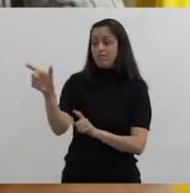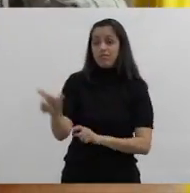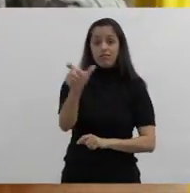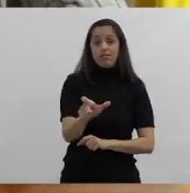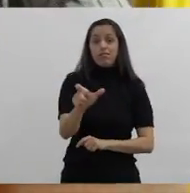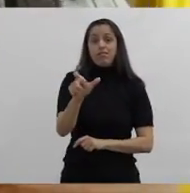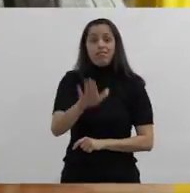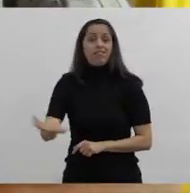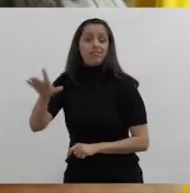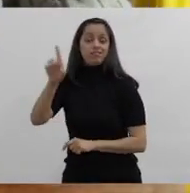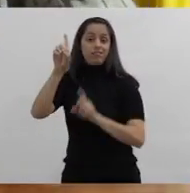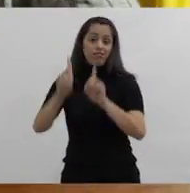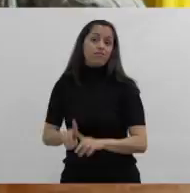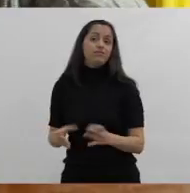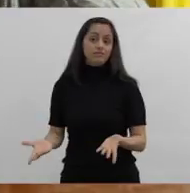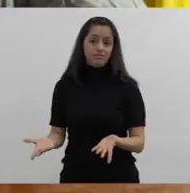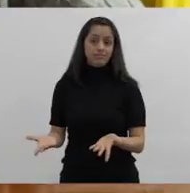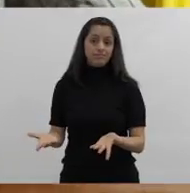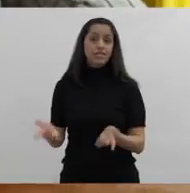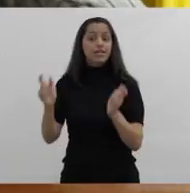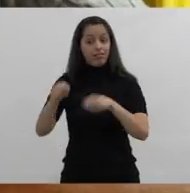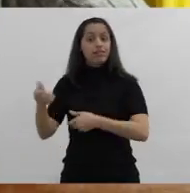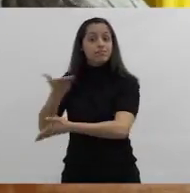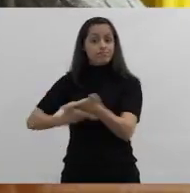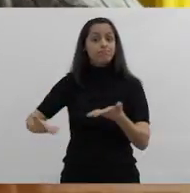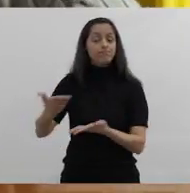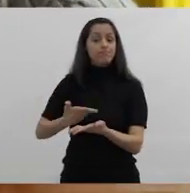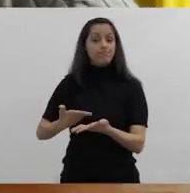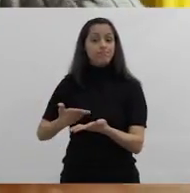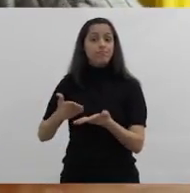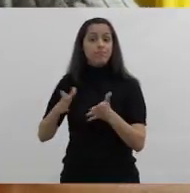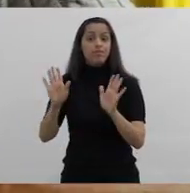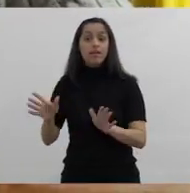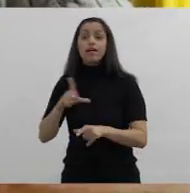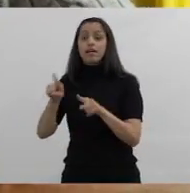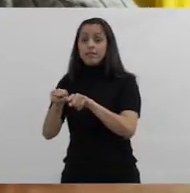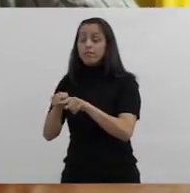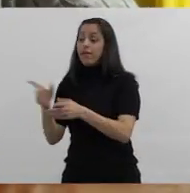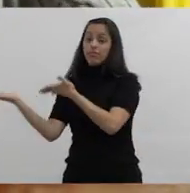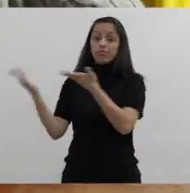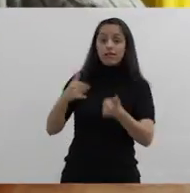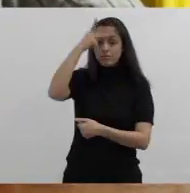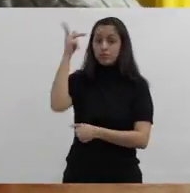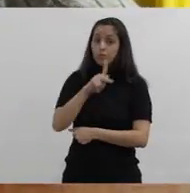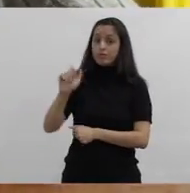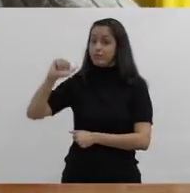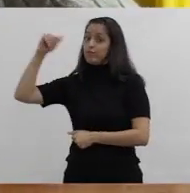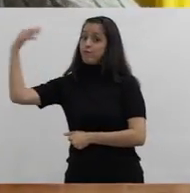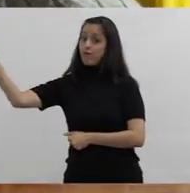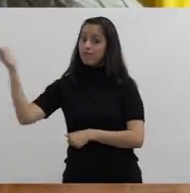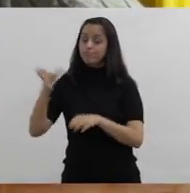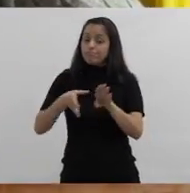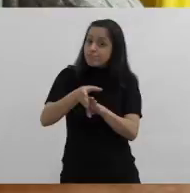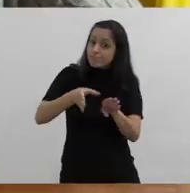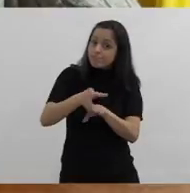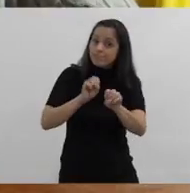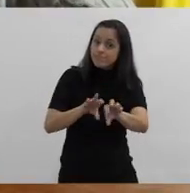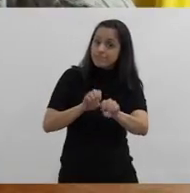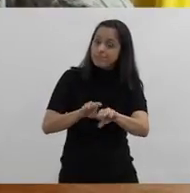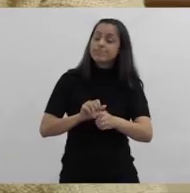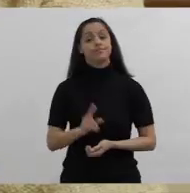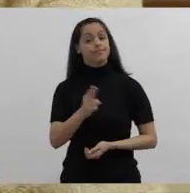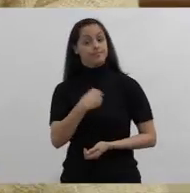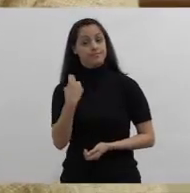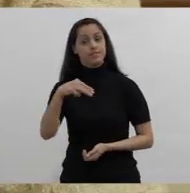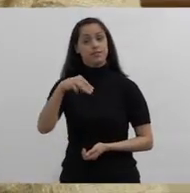nuestras experiencias y lo que traíamos como capacitación cada uno individual y lo pudiéramos poner en la mesa. Además traigo capacitadores